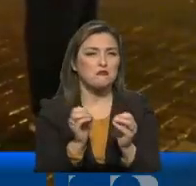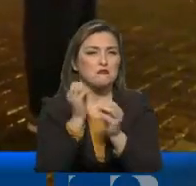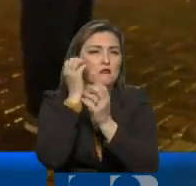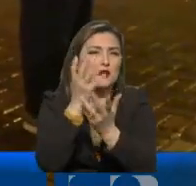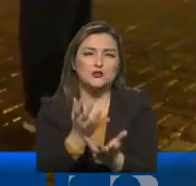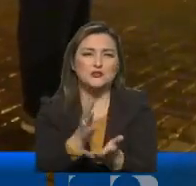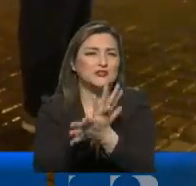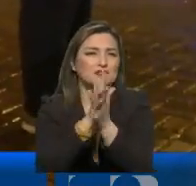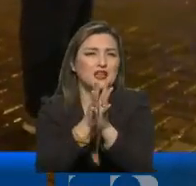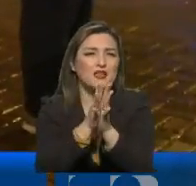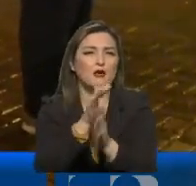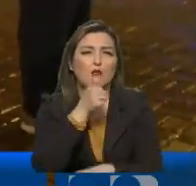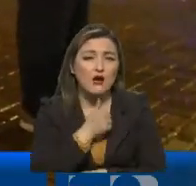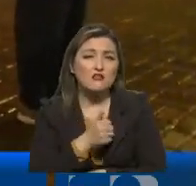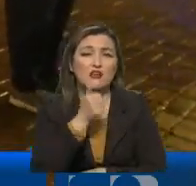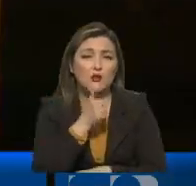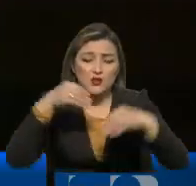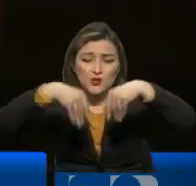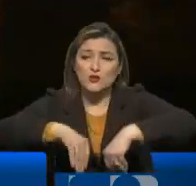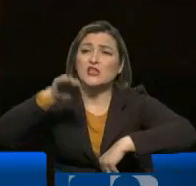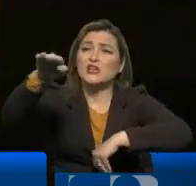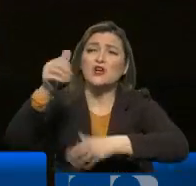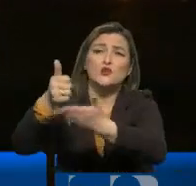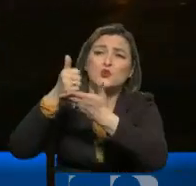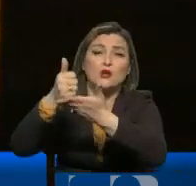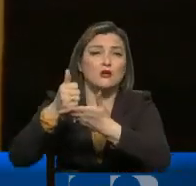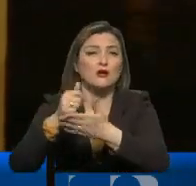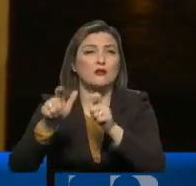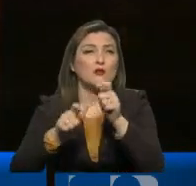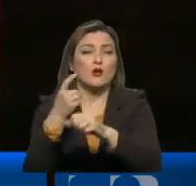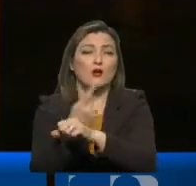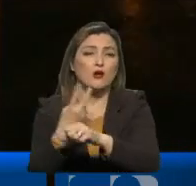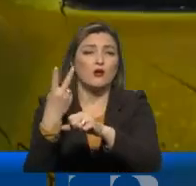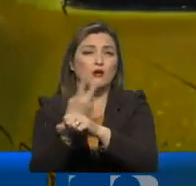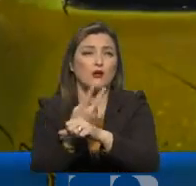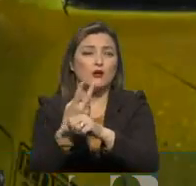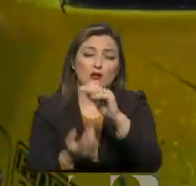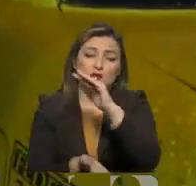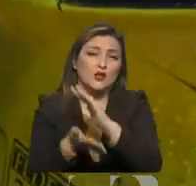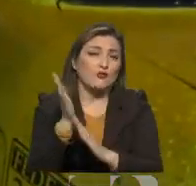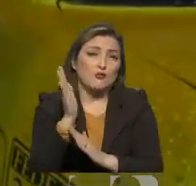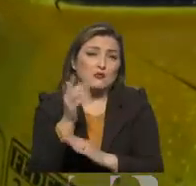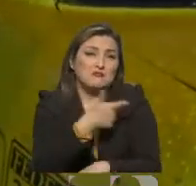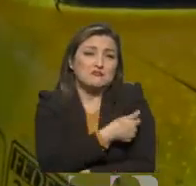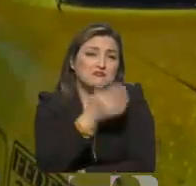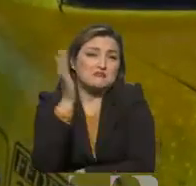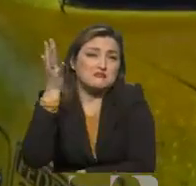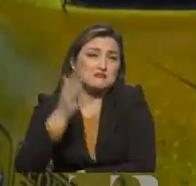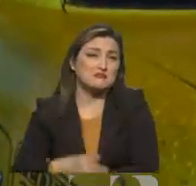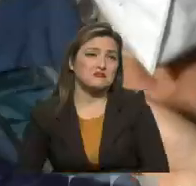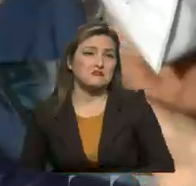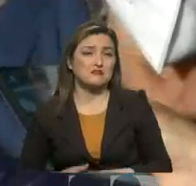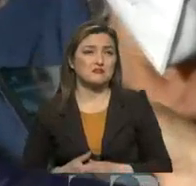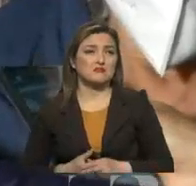tuvieron que aguantar la lluvia sin tener respuesta incluso algunos esperaron horas y se retiraron del lugar sin la aplicación de la dosis